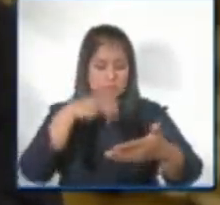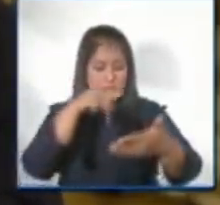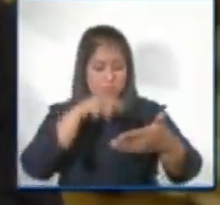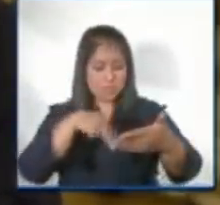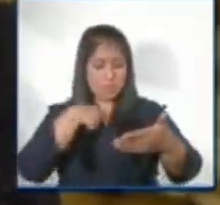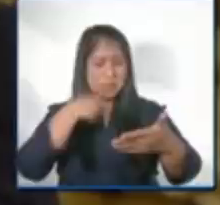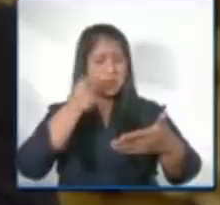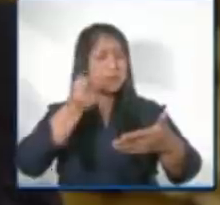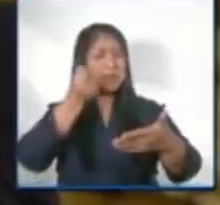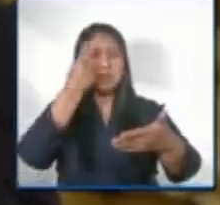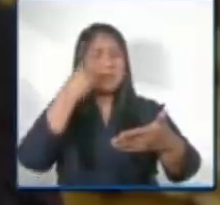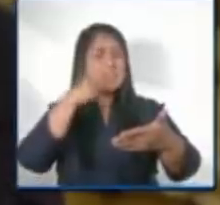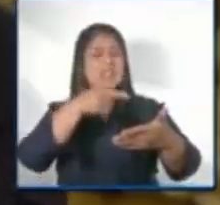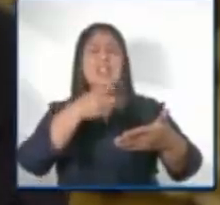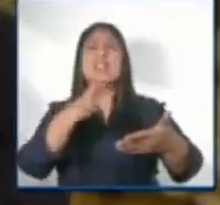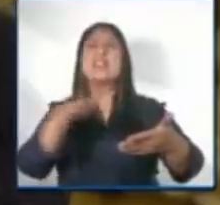qué realmente lo que quería,